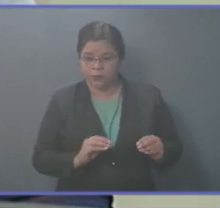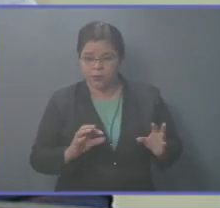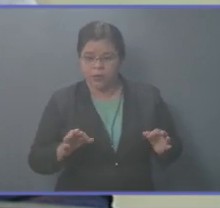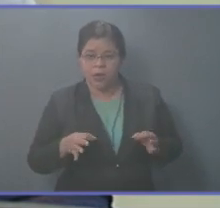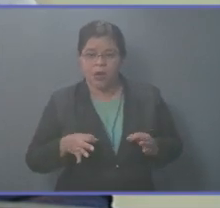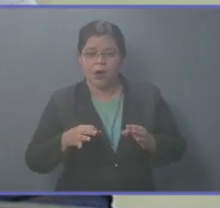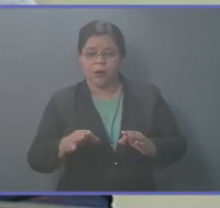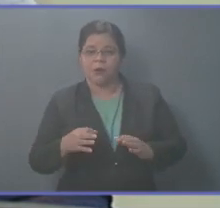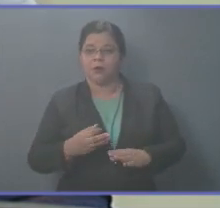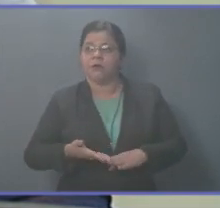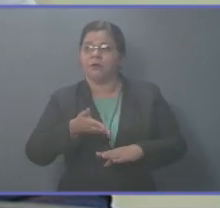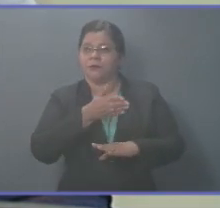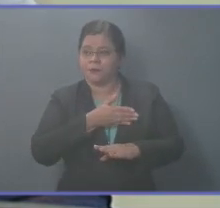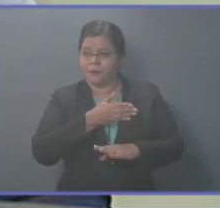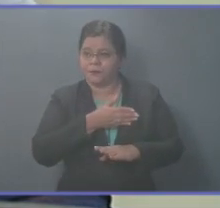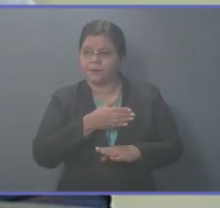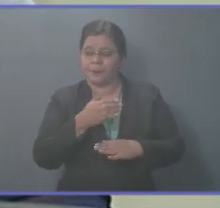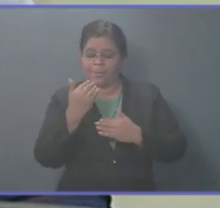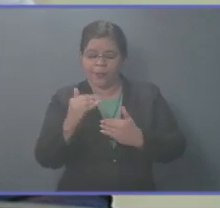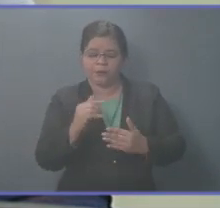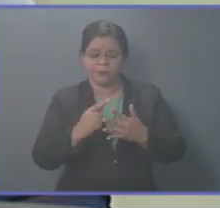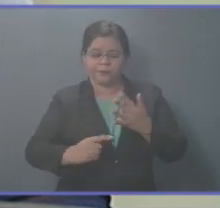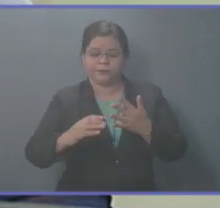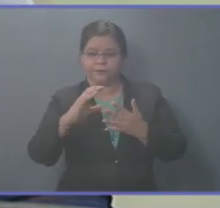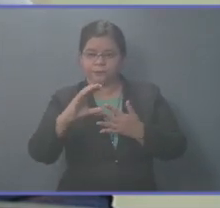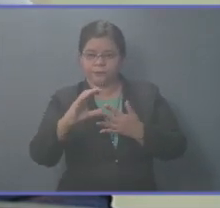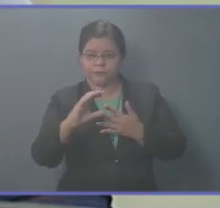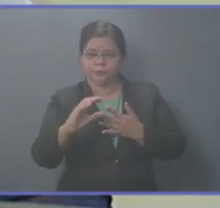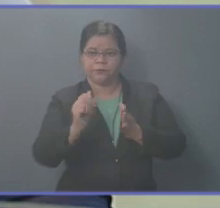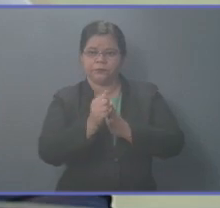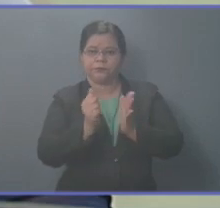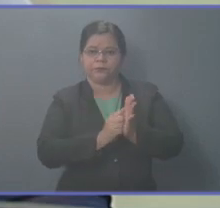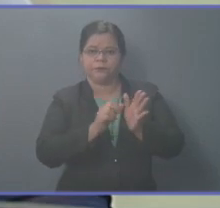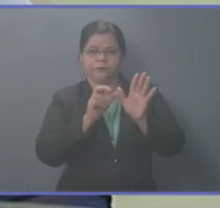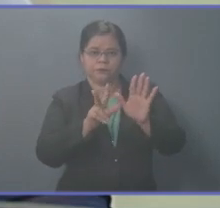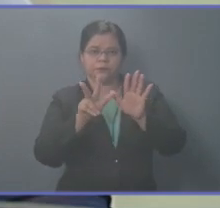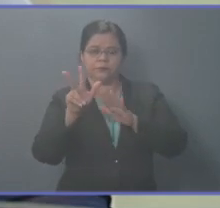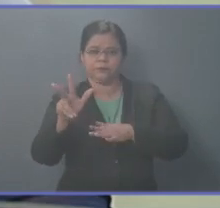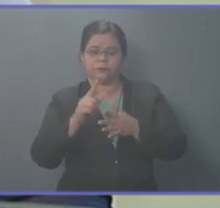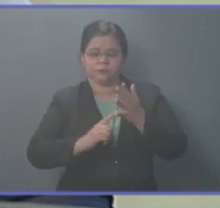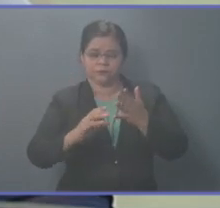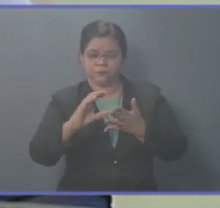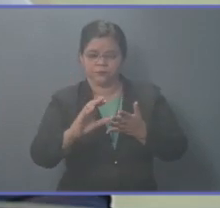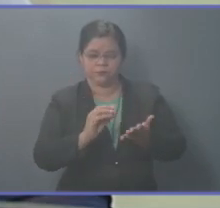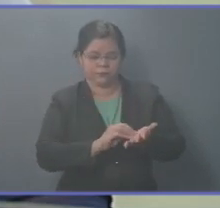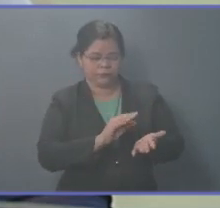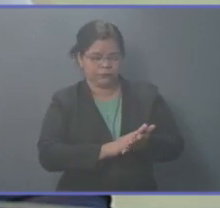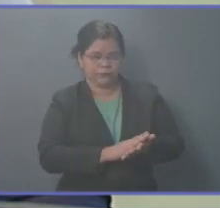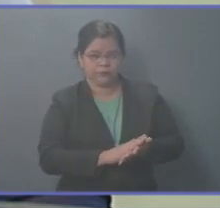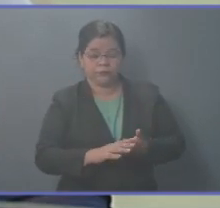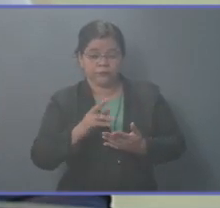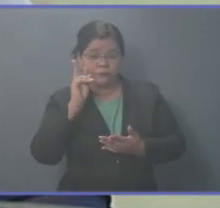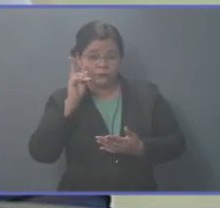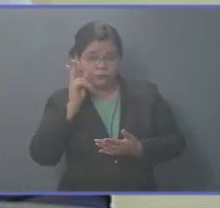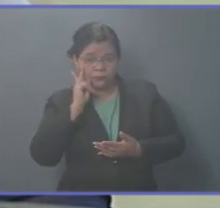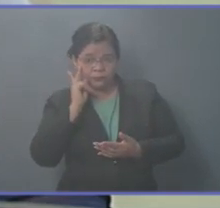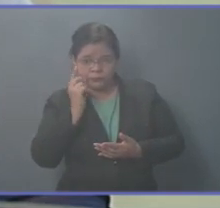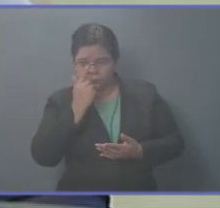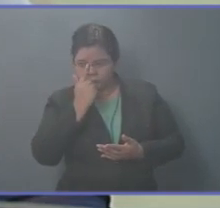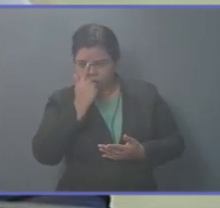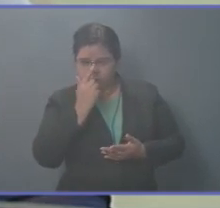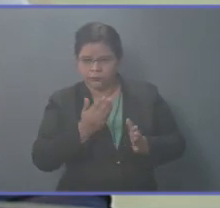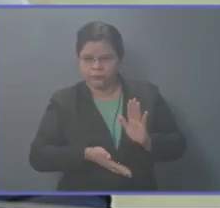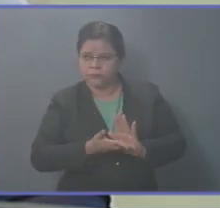forma prescrita y dentro de los límites de la Constitución, artículo 83 Constitución. Esto supone la existencia de